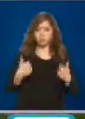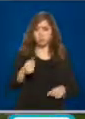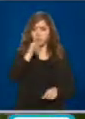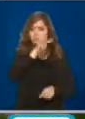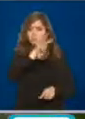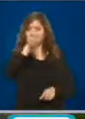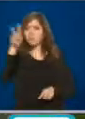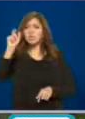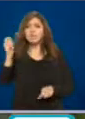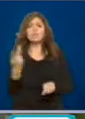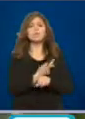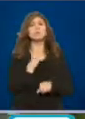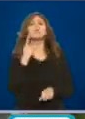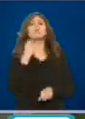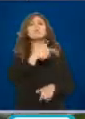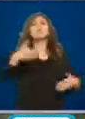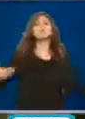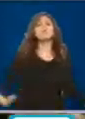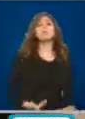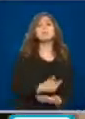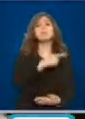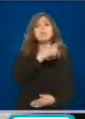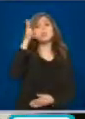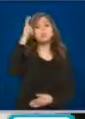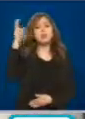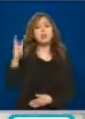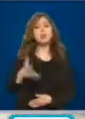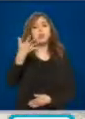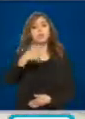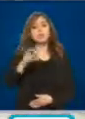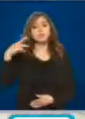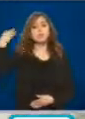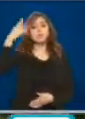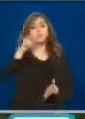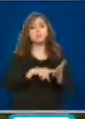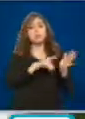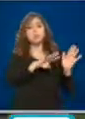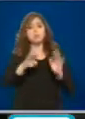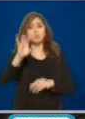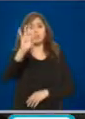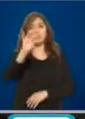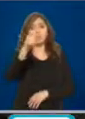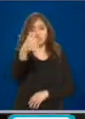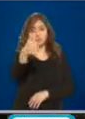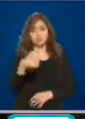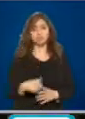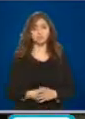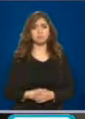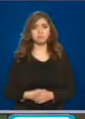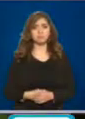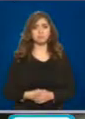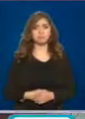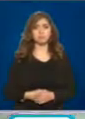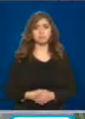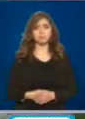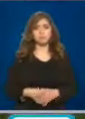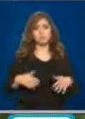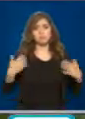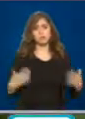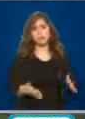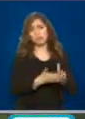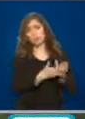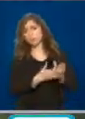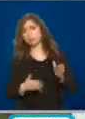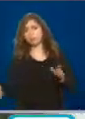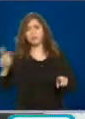acontecer político. Nació en Pachuca, Hidalgo, el 10 de marzo de 1946. Y bueno, una larga carrera